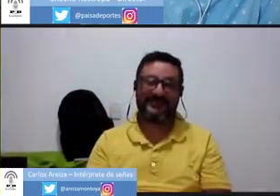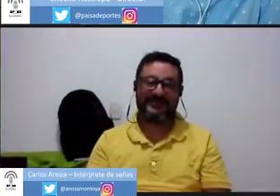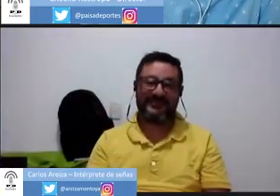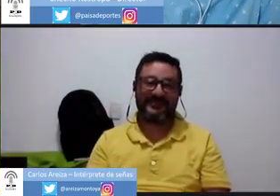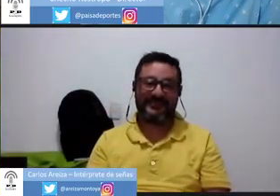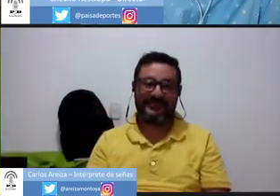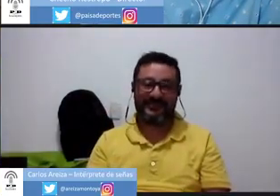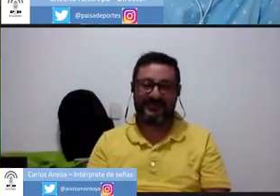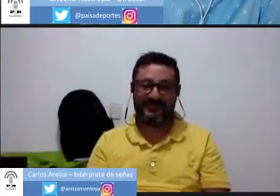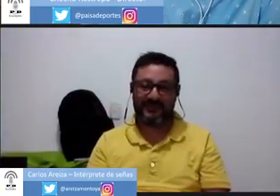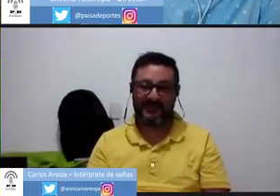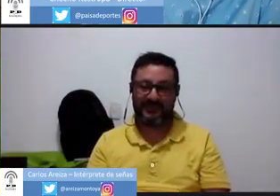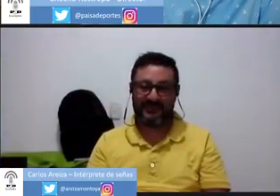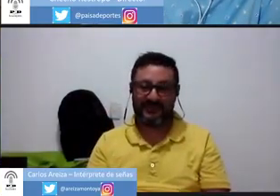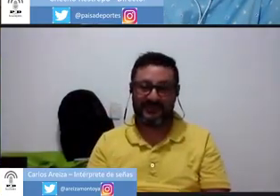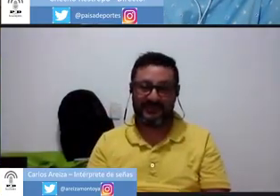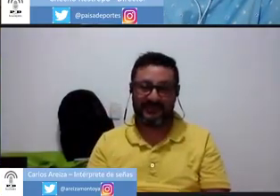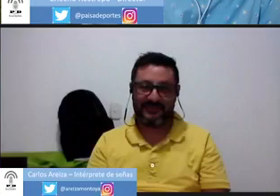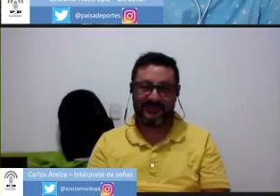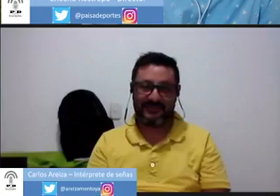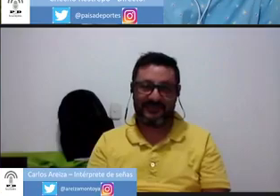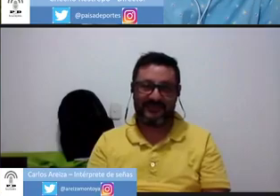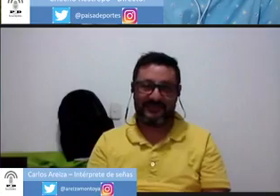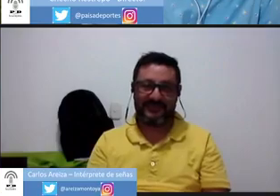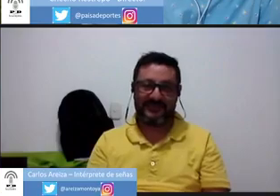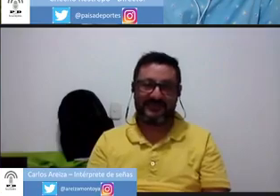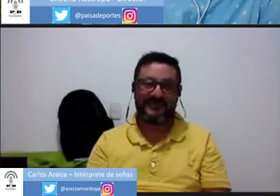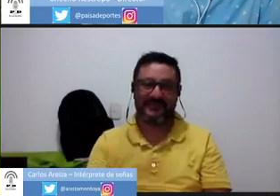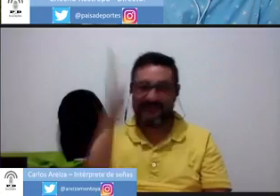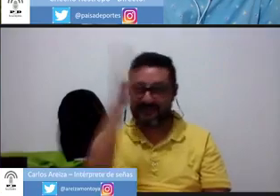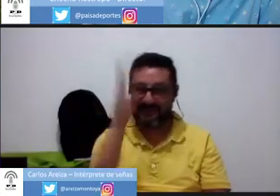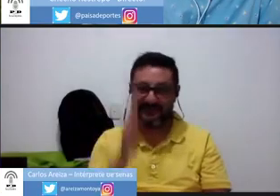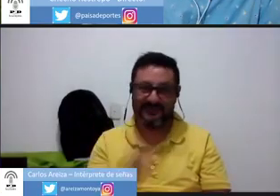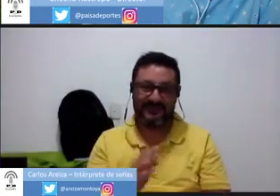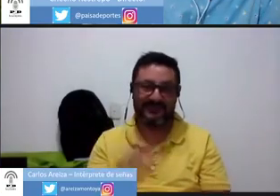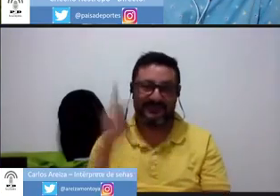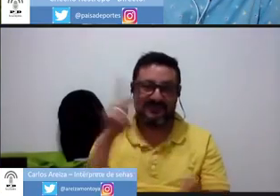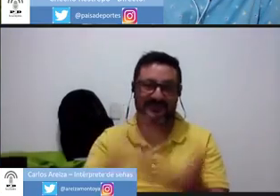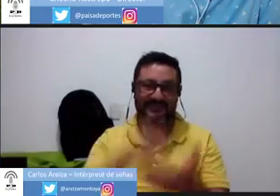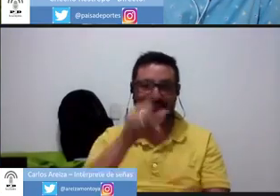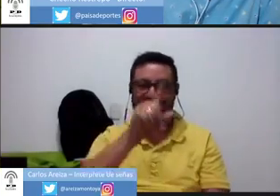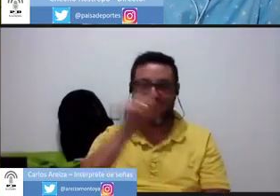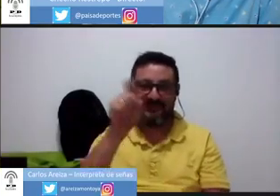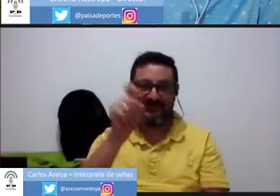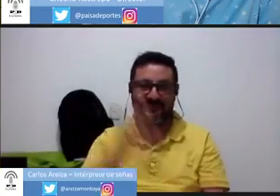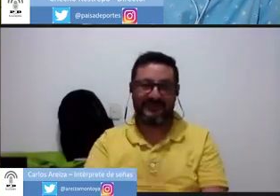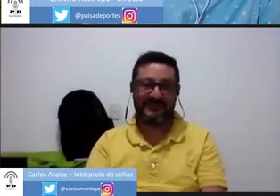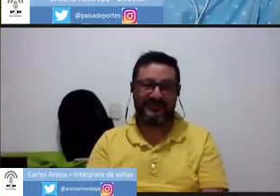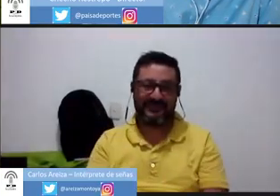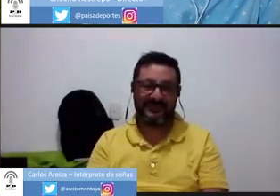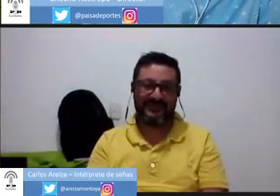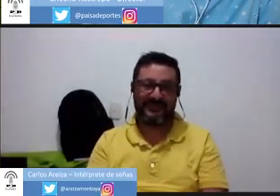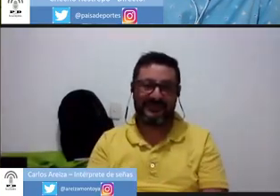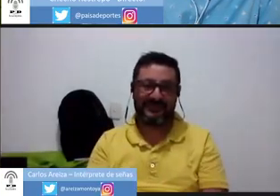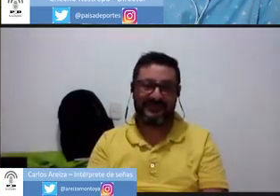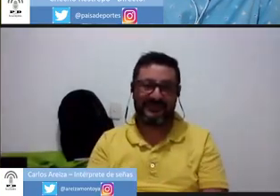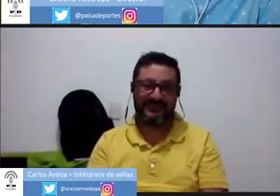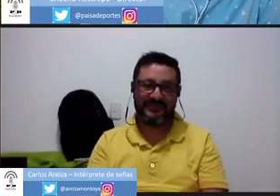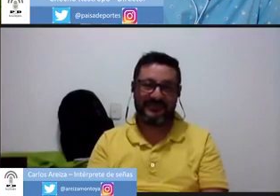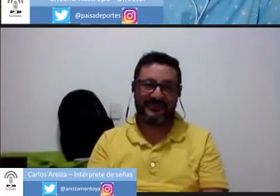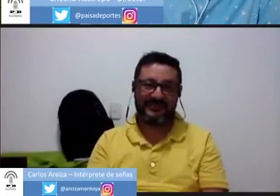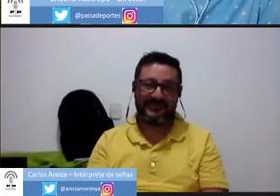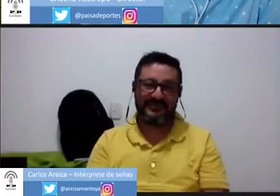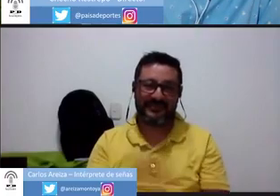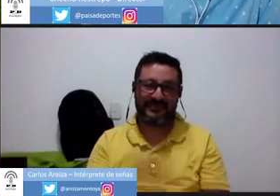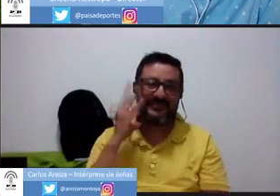Sí. Y en los siguientes juegos, ¿cómo te fue? En Río Fueron 2016. como experiencias muy,